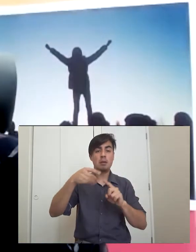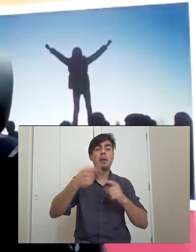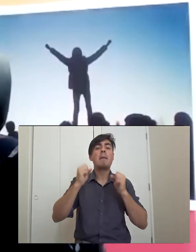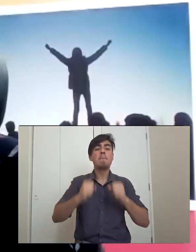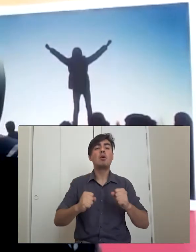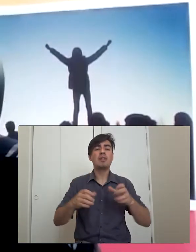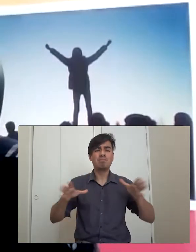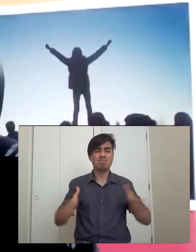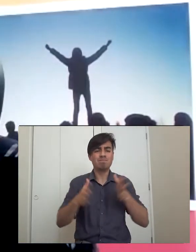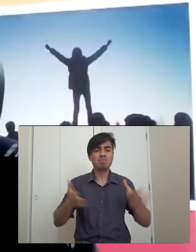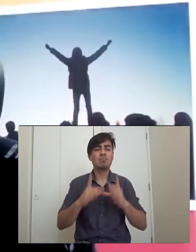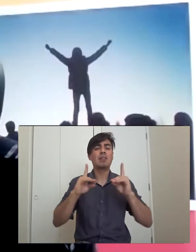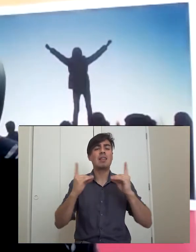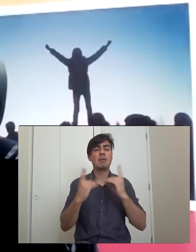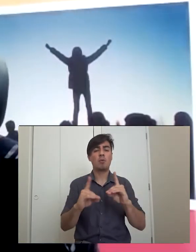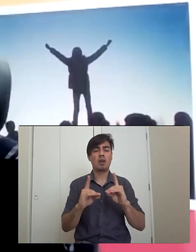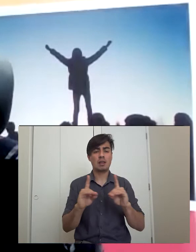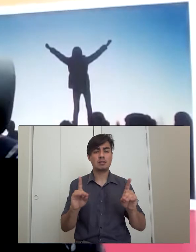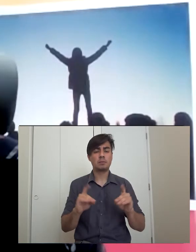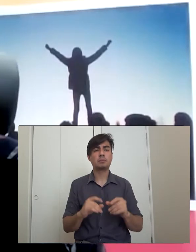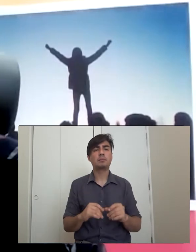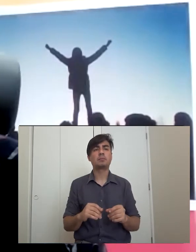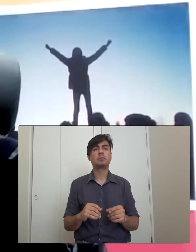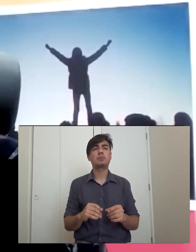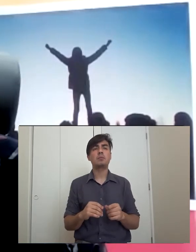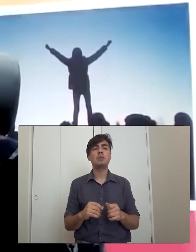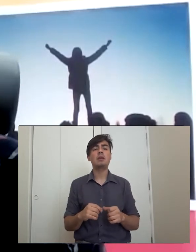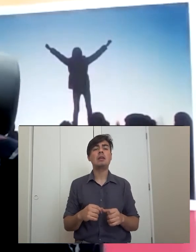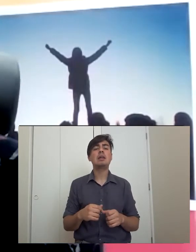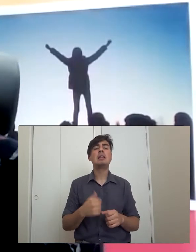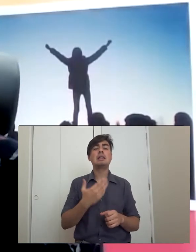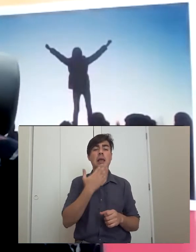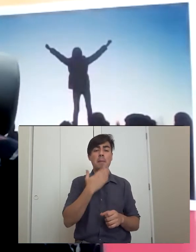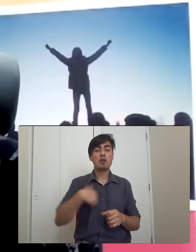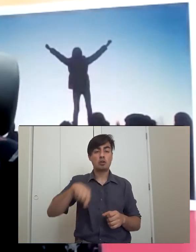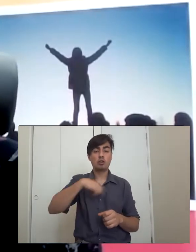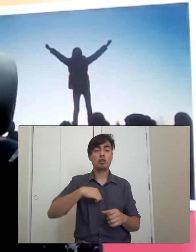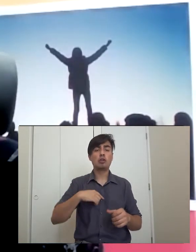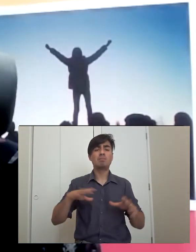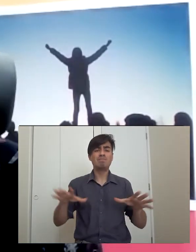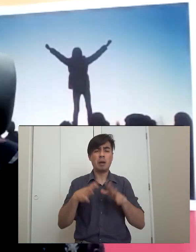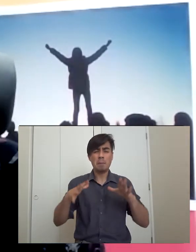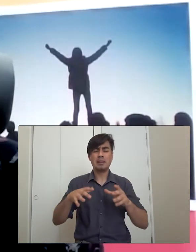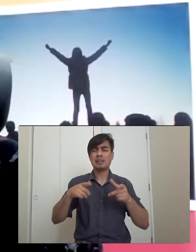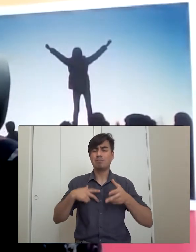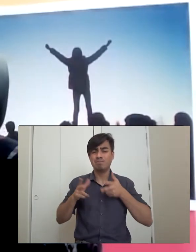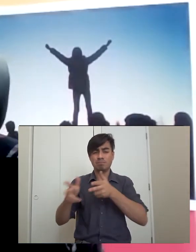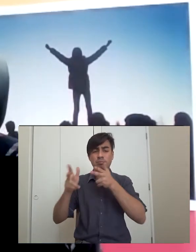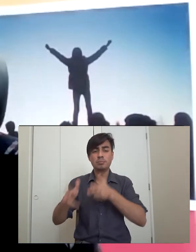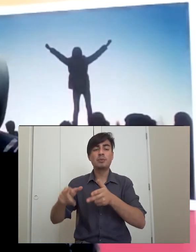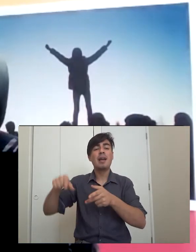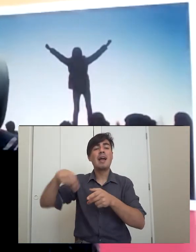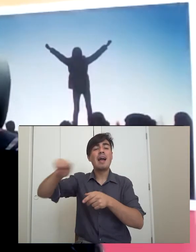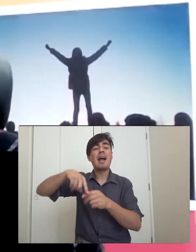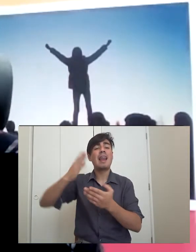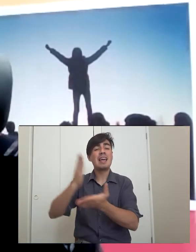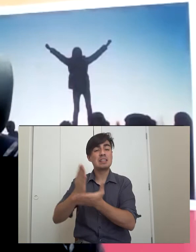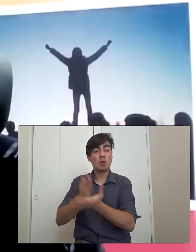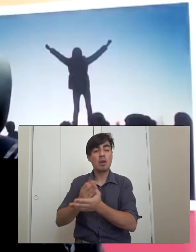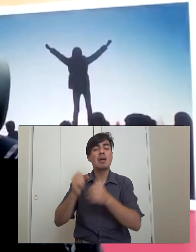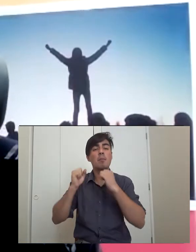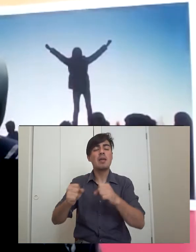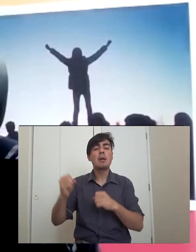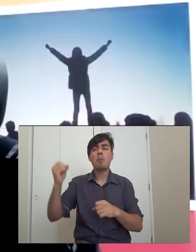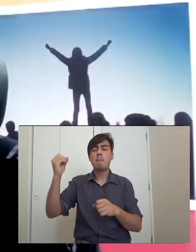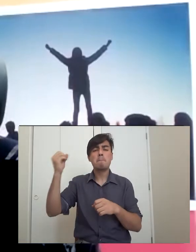gustaría enfatizar también que alentamos a las escuelas a practicar de una manera